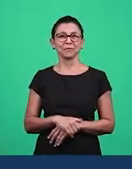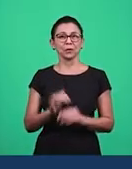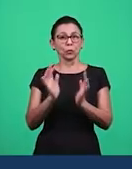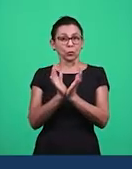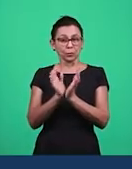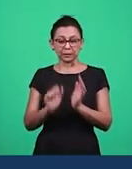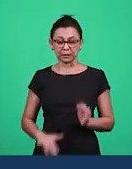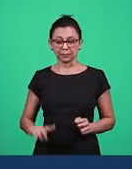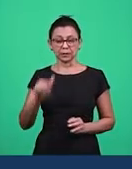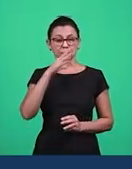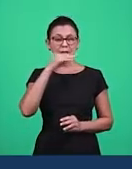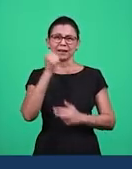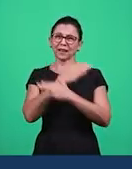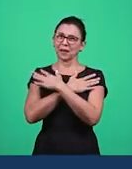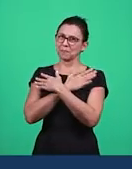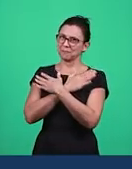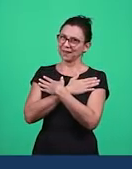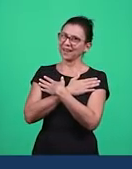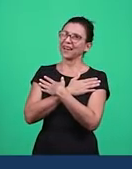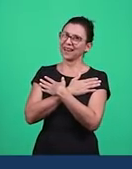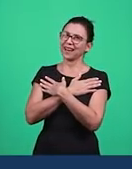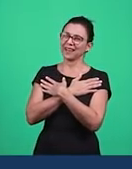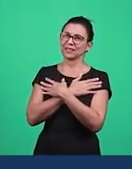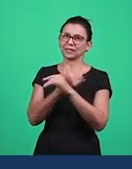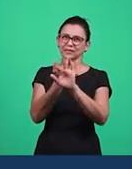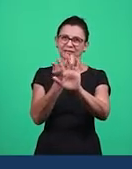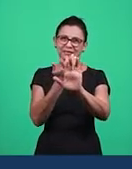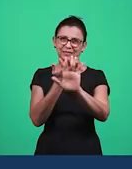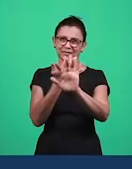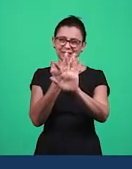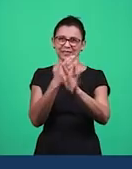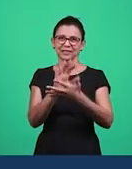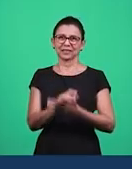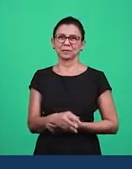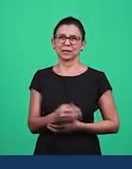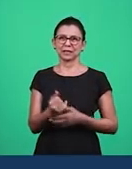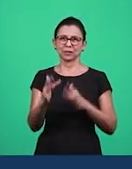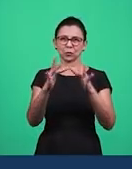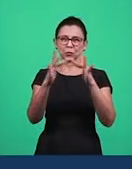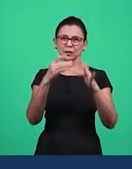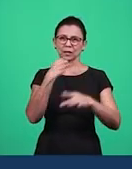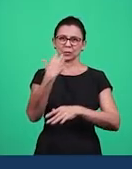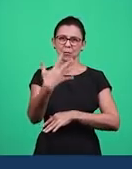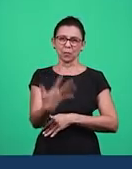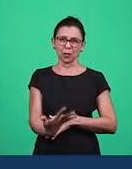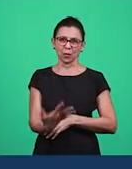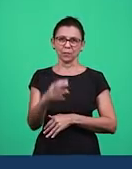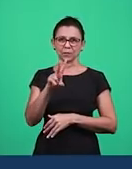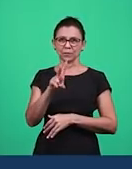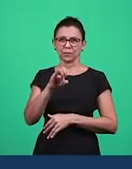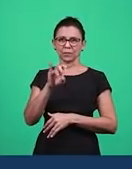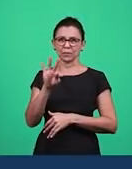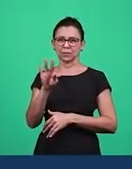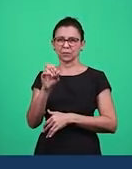y adolescentes que nos han recibido muy bien en las videollamadas. Envío un abrazo especial a Vito